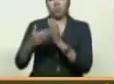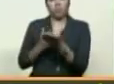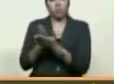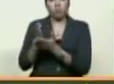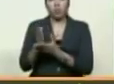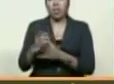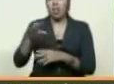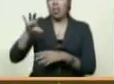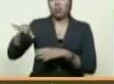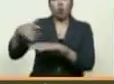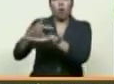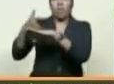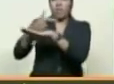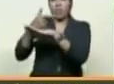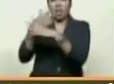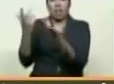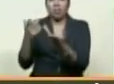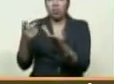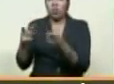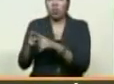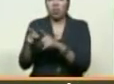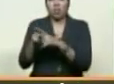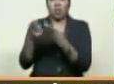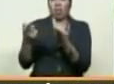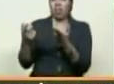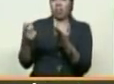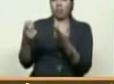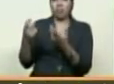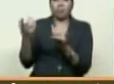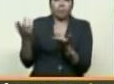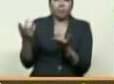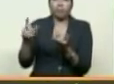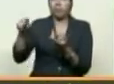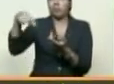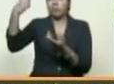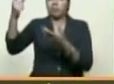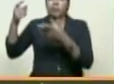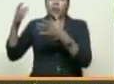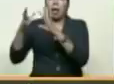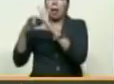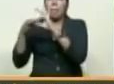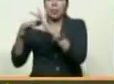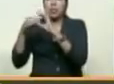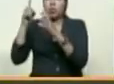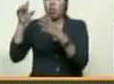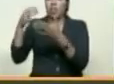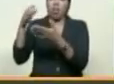genuflexos, títeres y lacayos del imperio norteamericano.